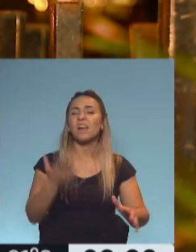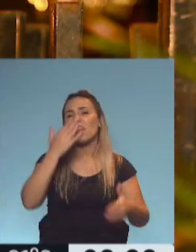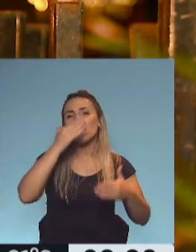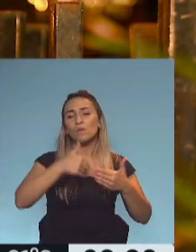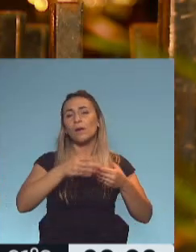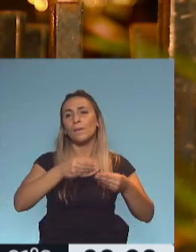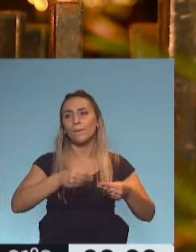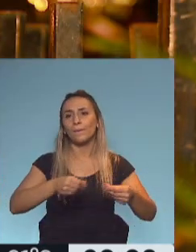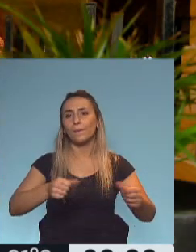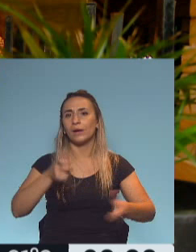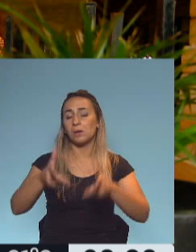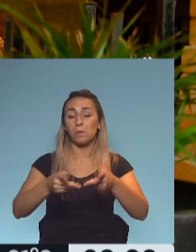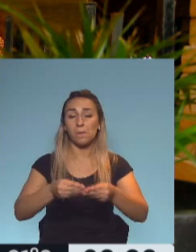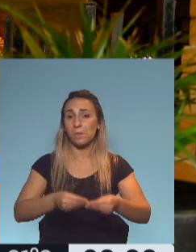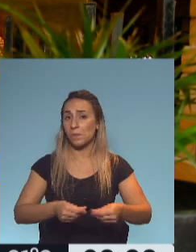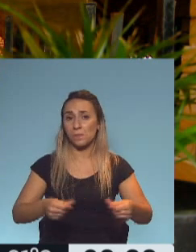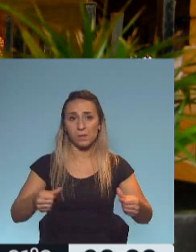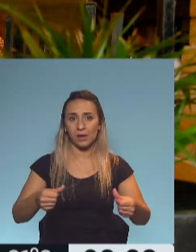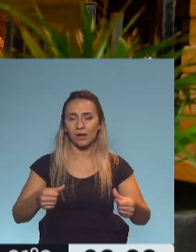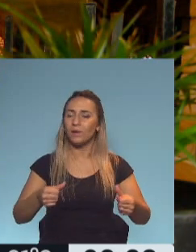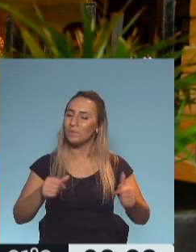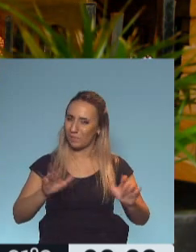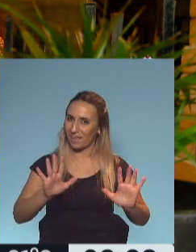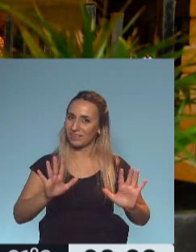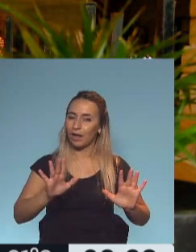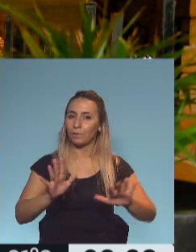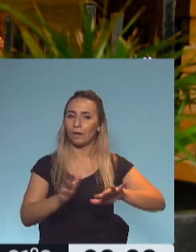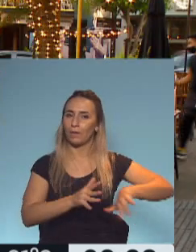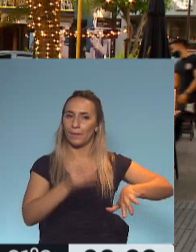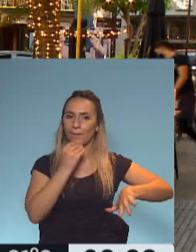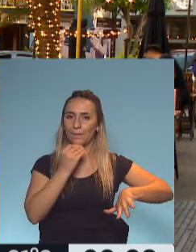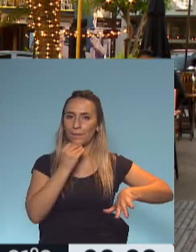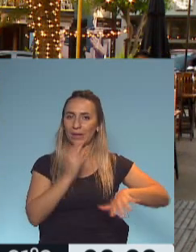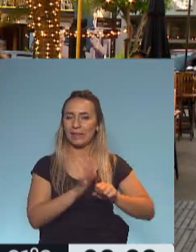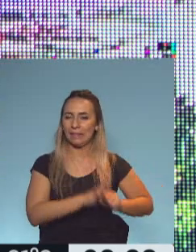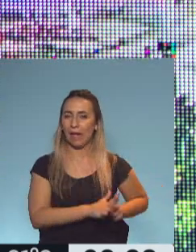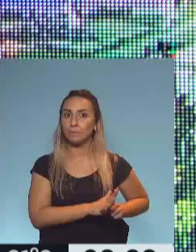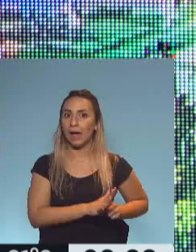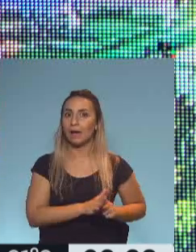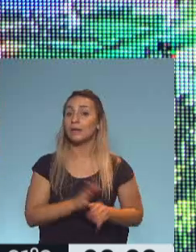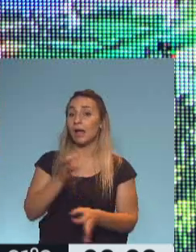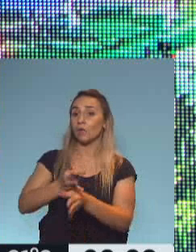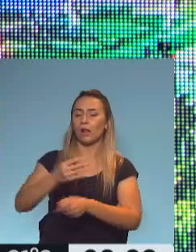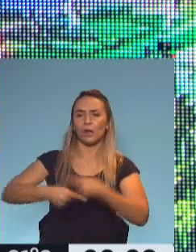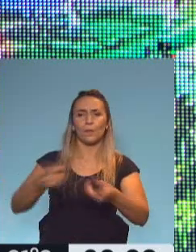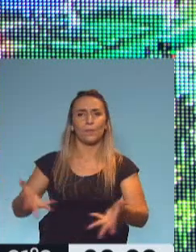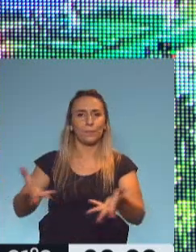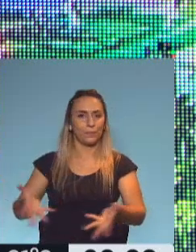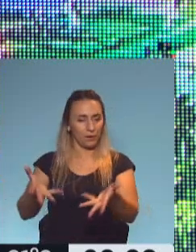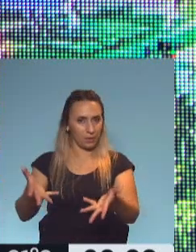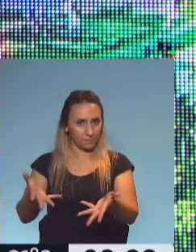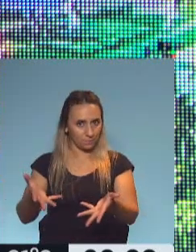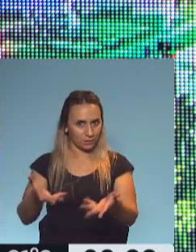para promover la continuidad de las clases presenciales, y ahora volvió el dato